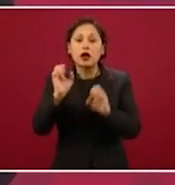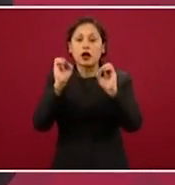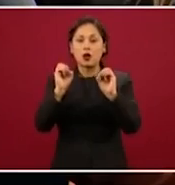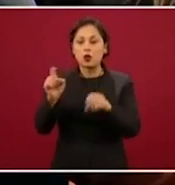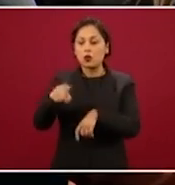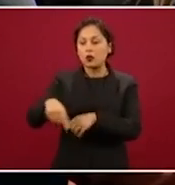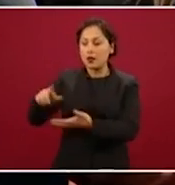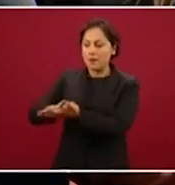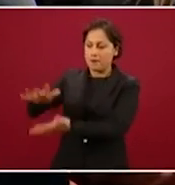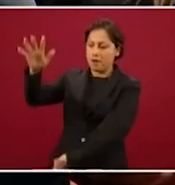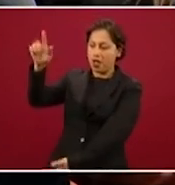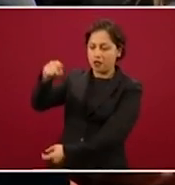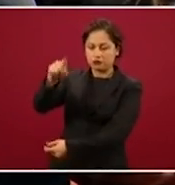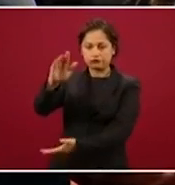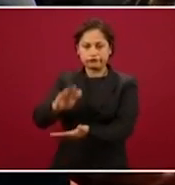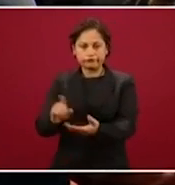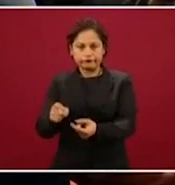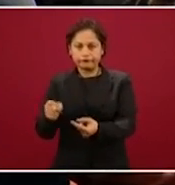¿no?